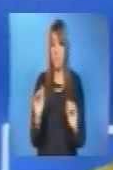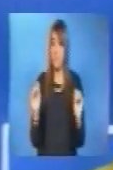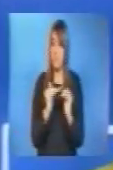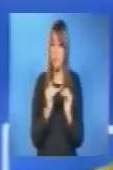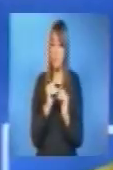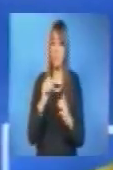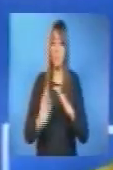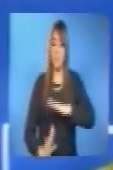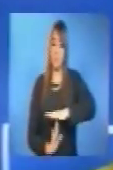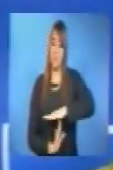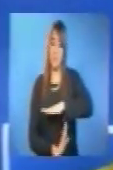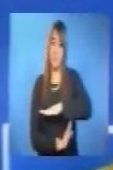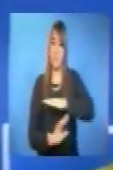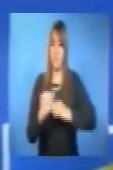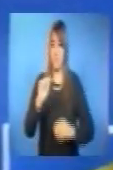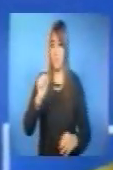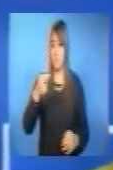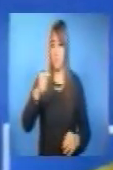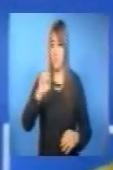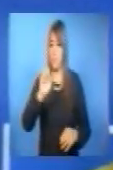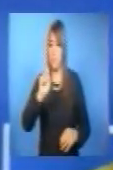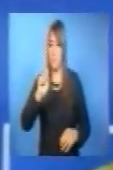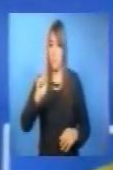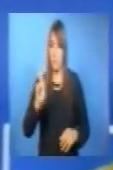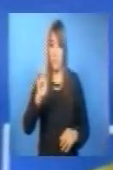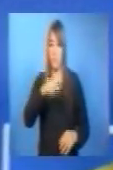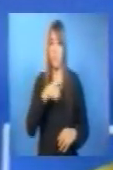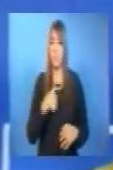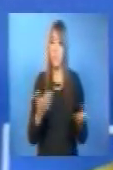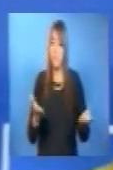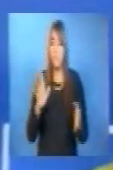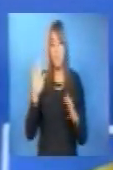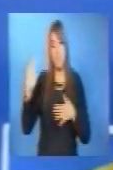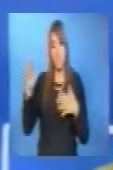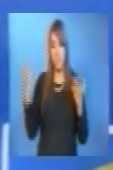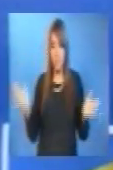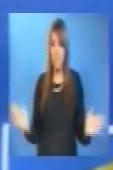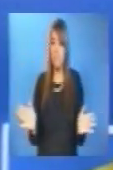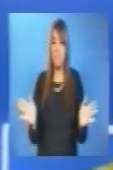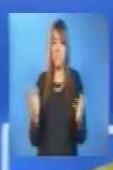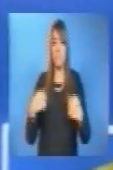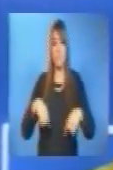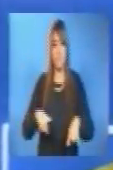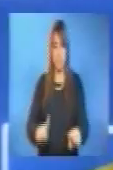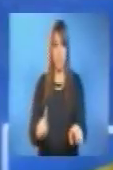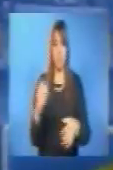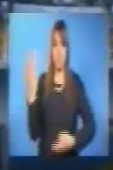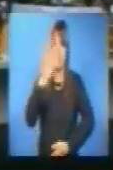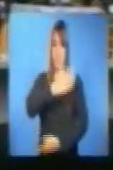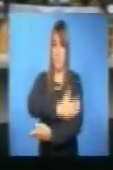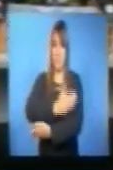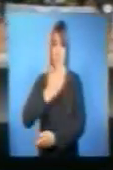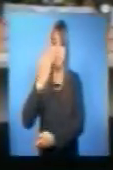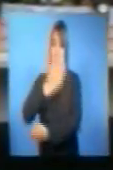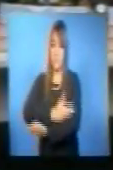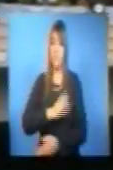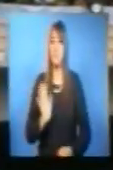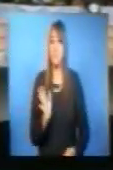El puente sobre el río Anguiatú coadyuvará a cumplir las medidas de largo plazo de la Unión Aduanera,